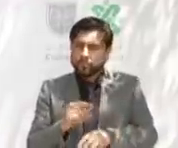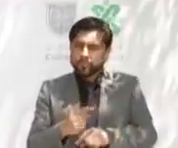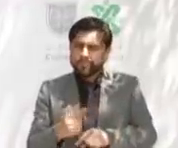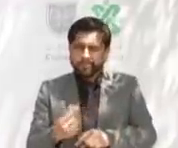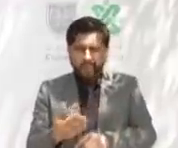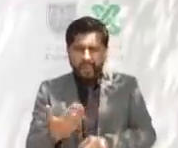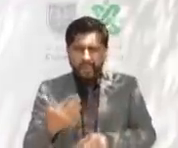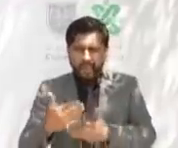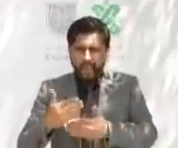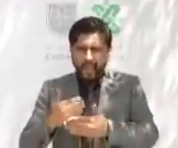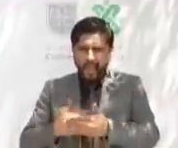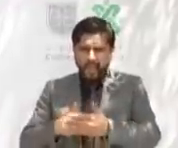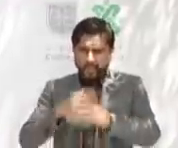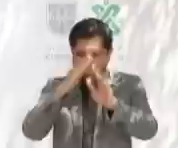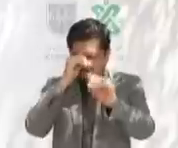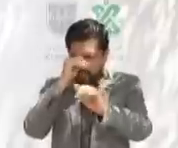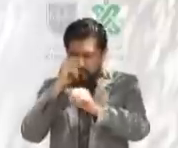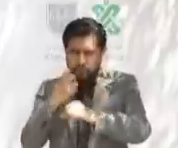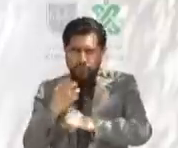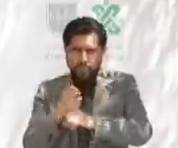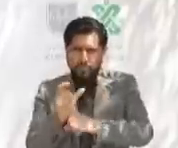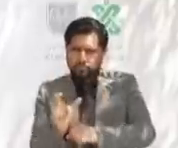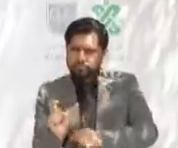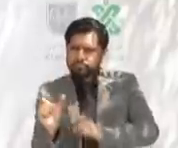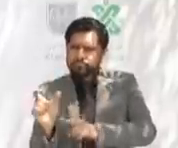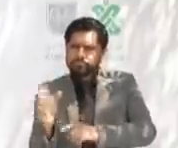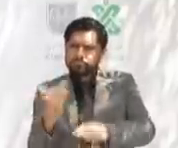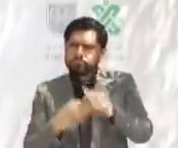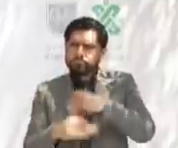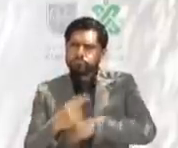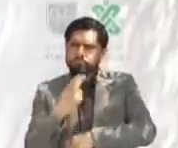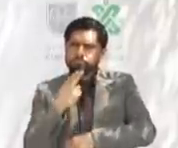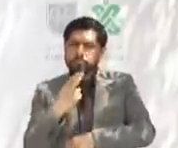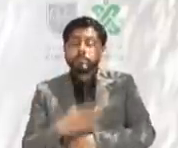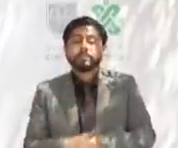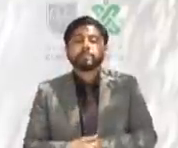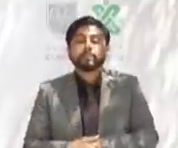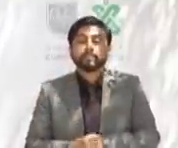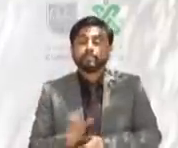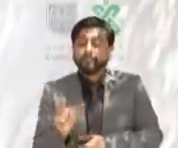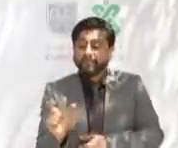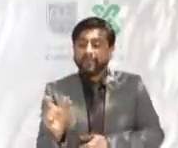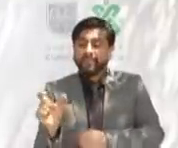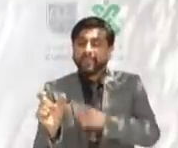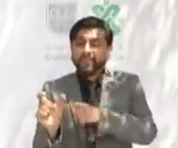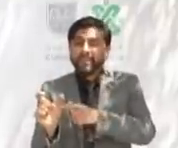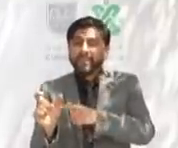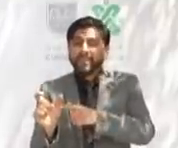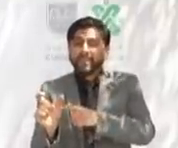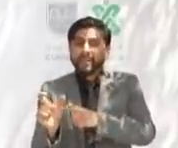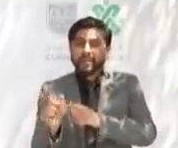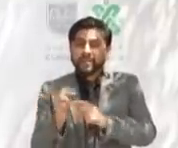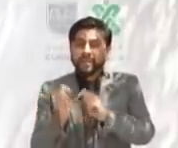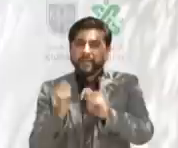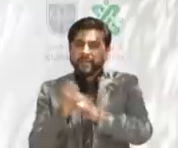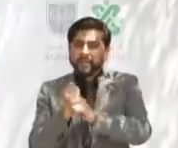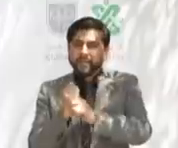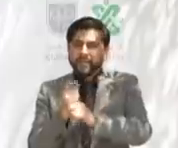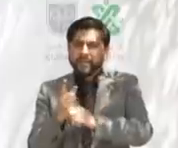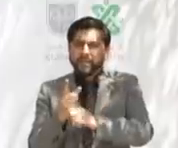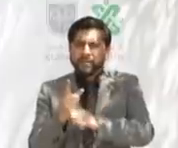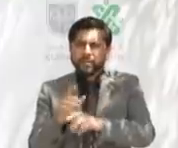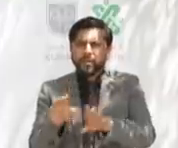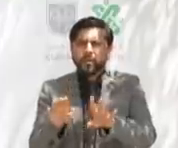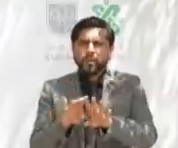pasaje permanentemente y podemos, a través de la tarjeta, pues generar